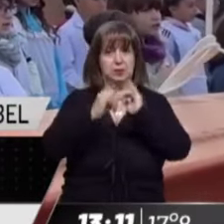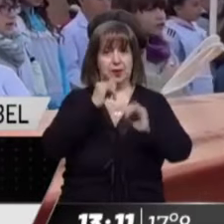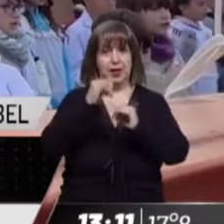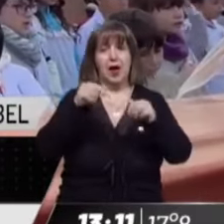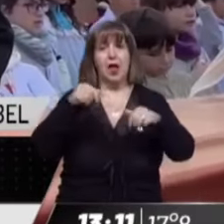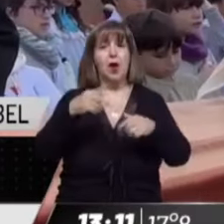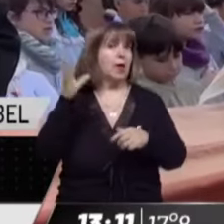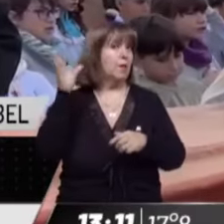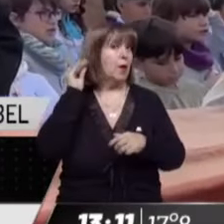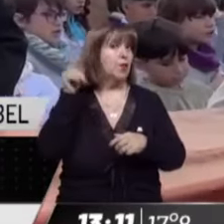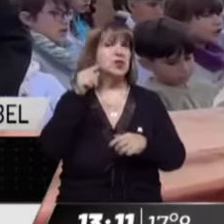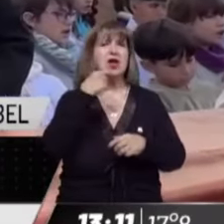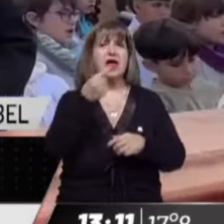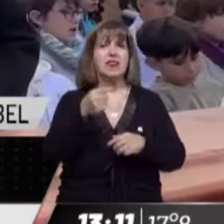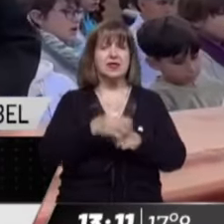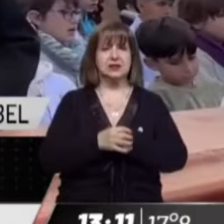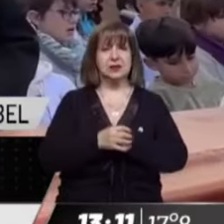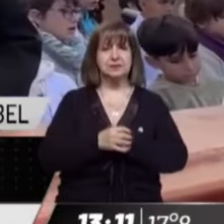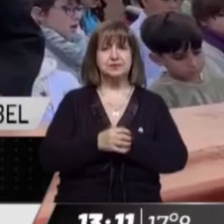nada más acá.